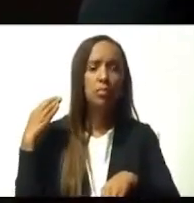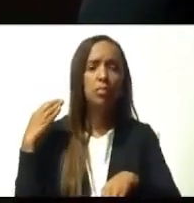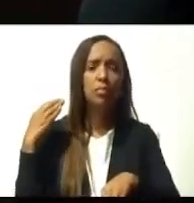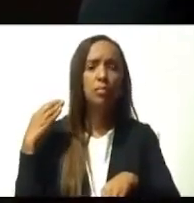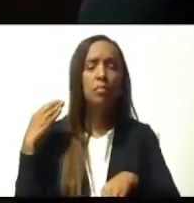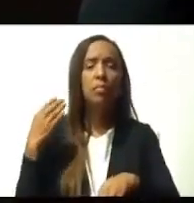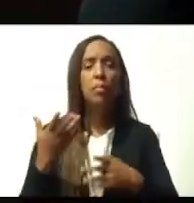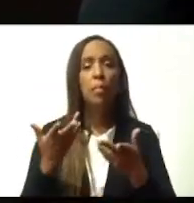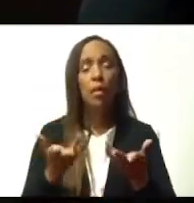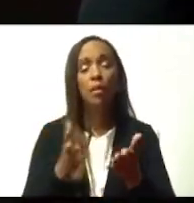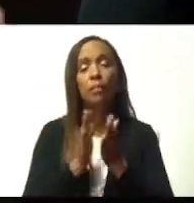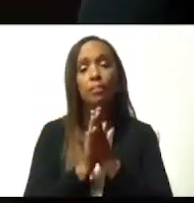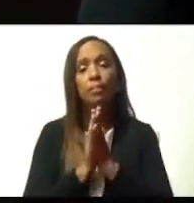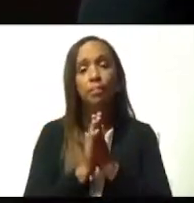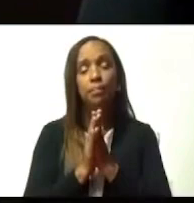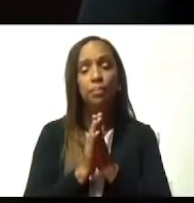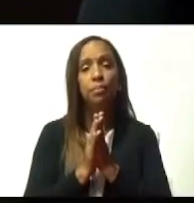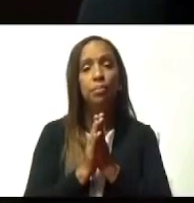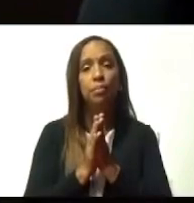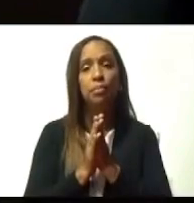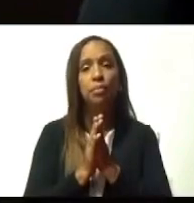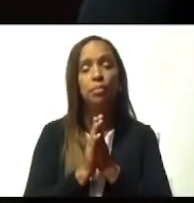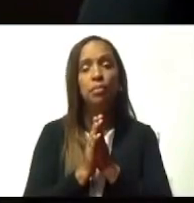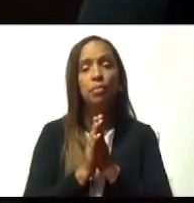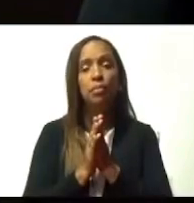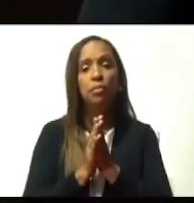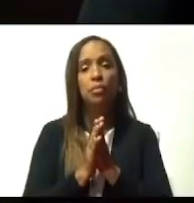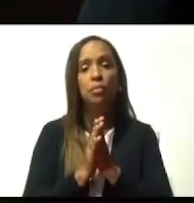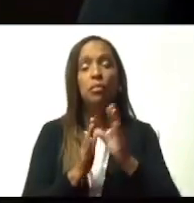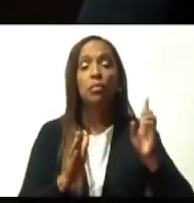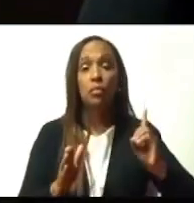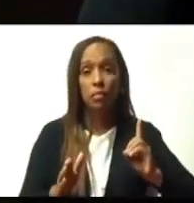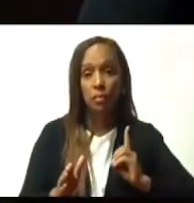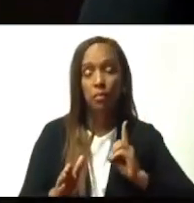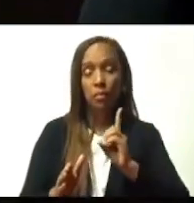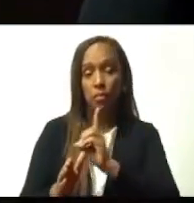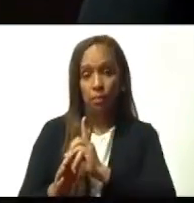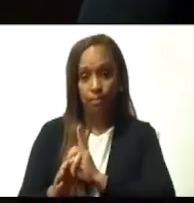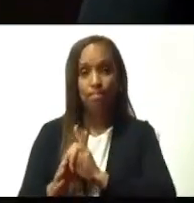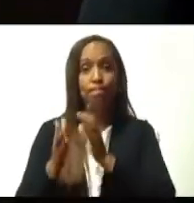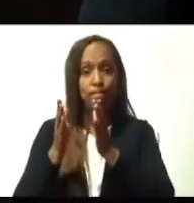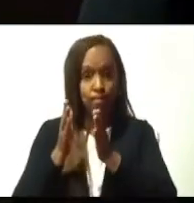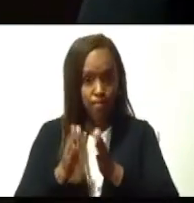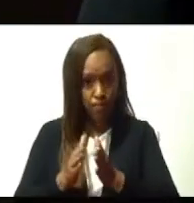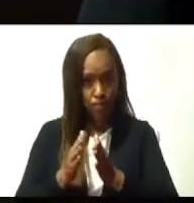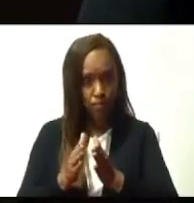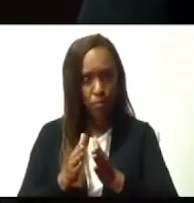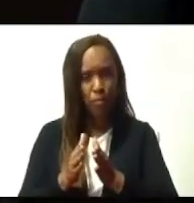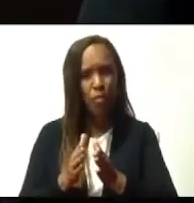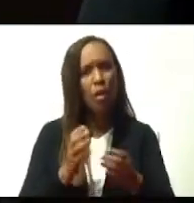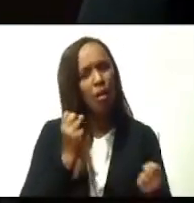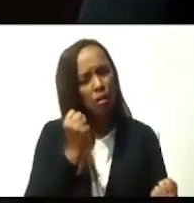colegas diputados de toda la parte de la República para que nos apoyen y nos den el voto